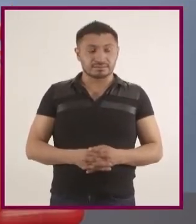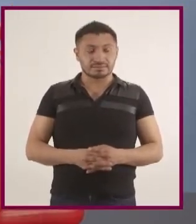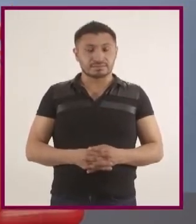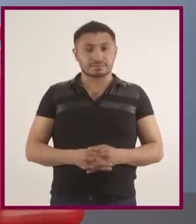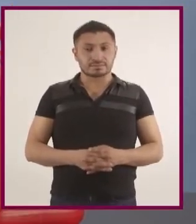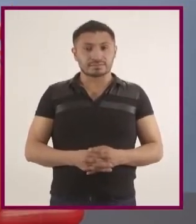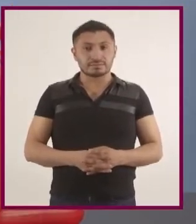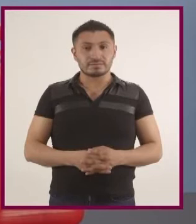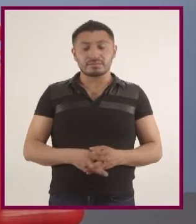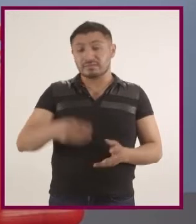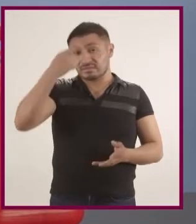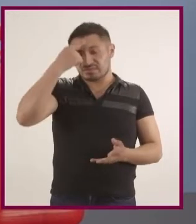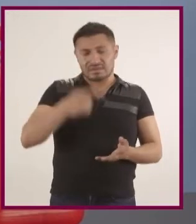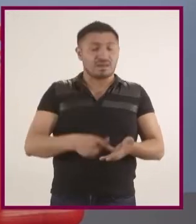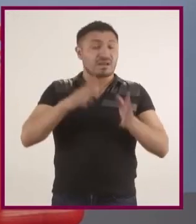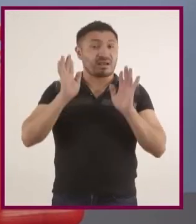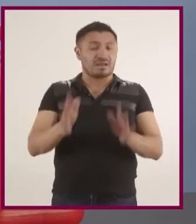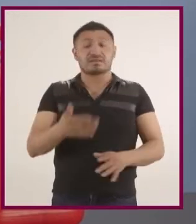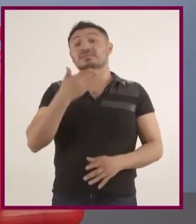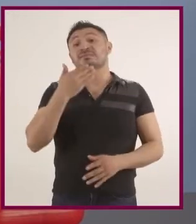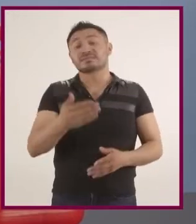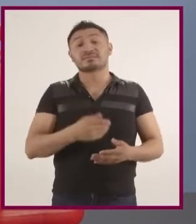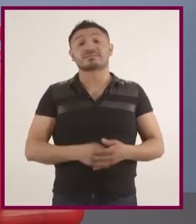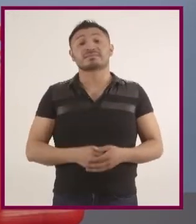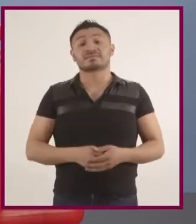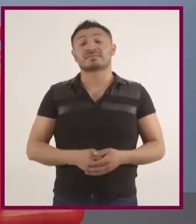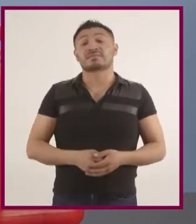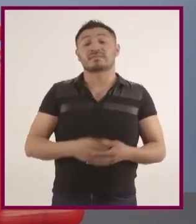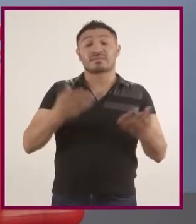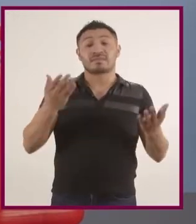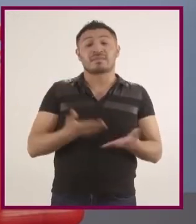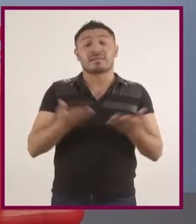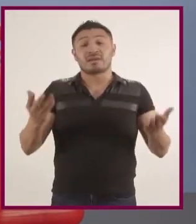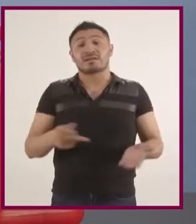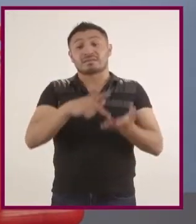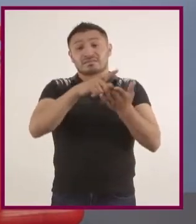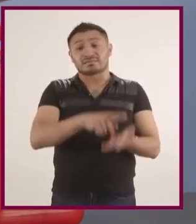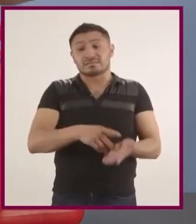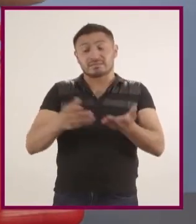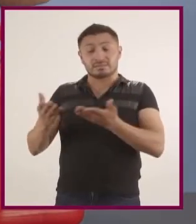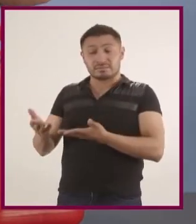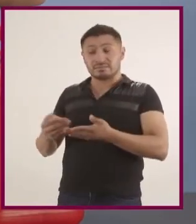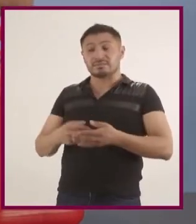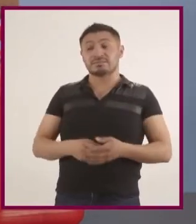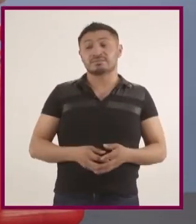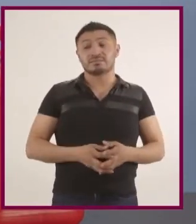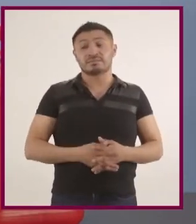creo que ya Contamos con suficiente y lo vamos a pesar aquí